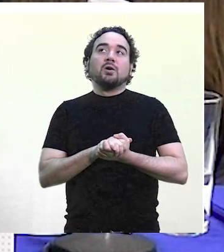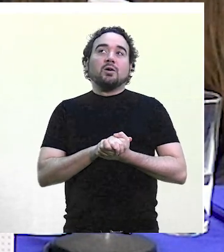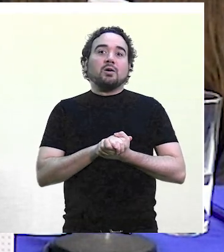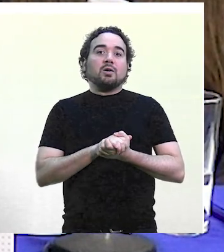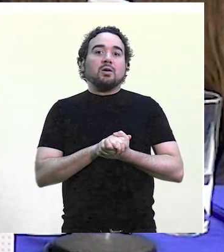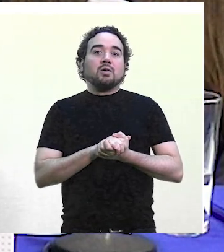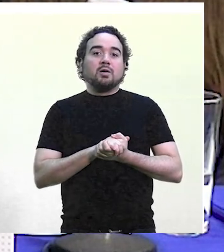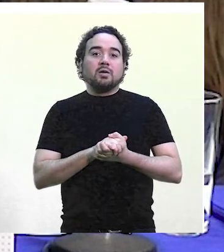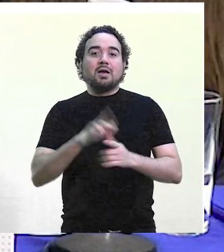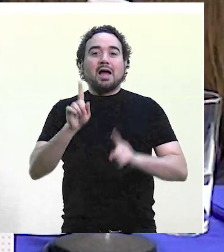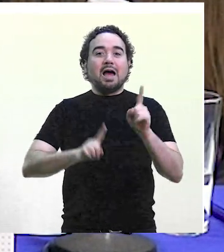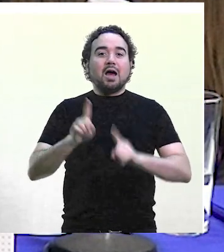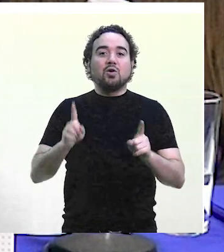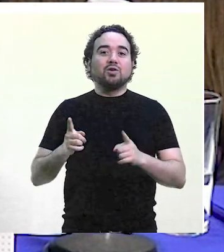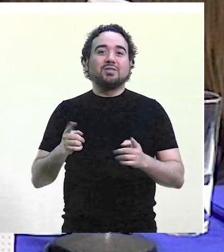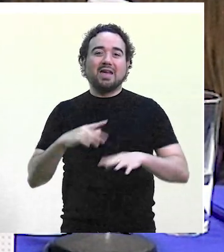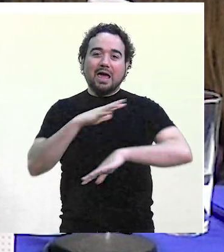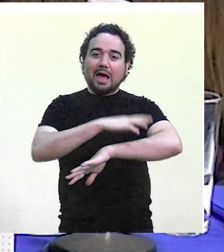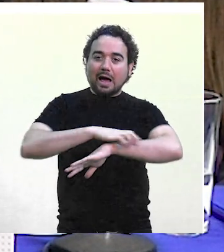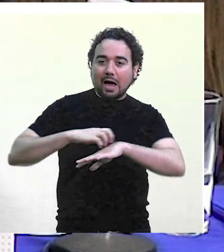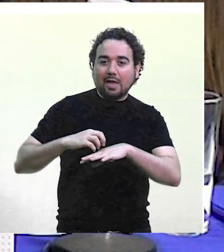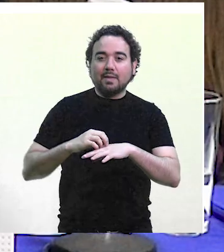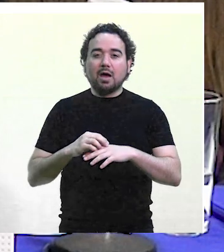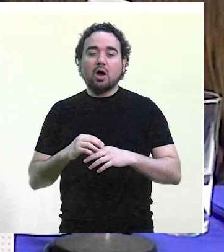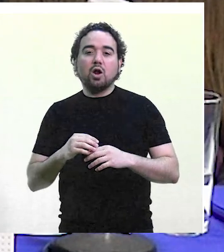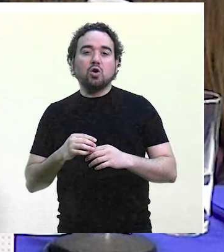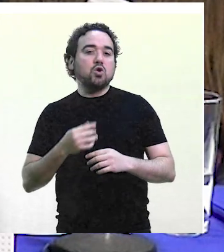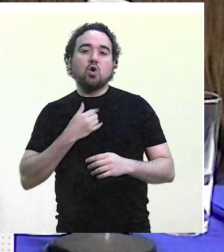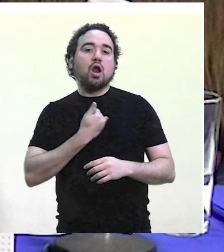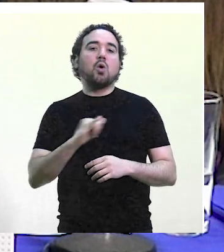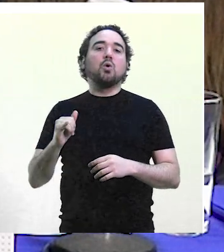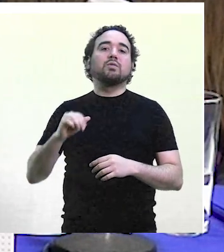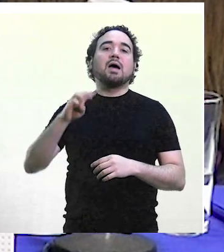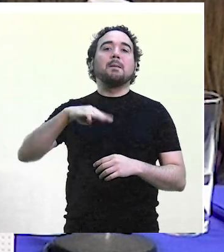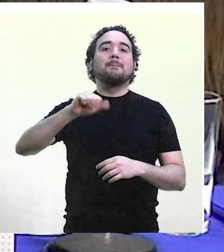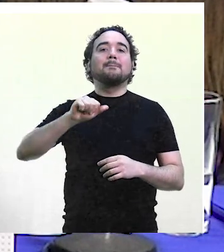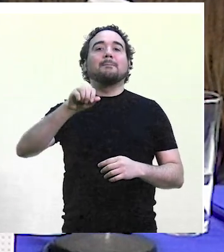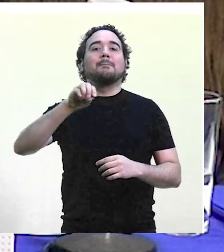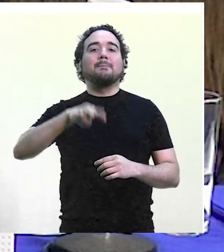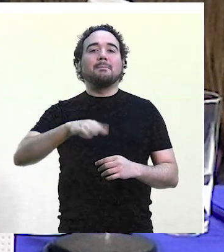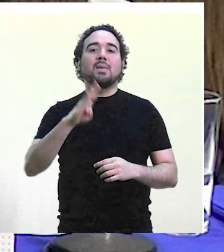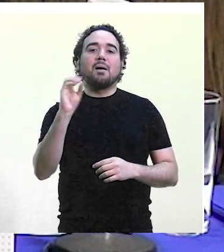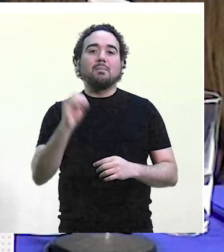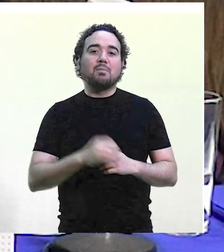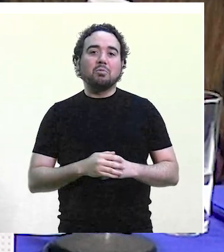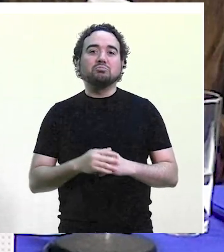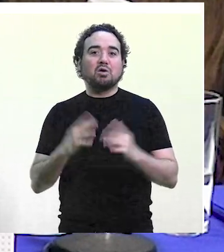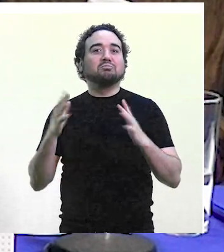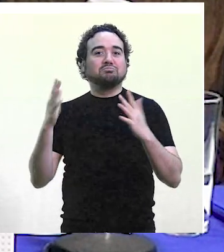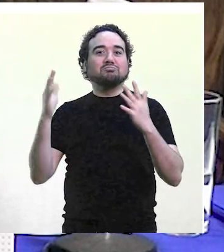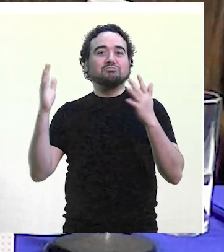ejemplo, estos chicos de la gatita que no le gusta el mambo, le escribieron una carta al alcalde porque no había veterinario